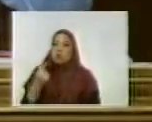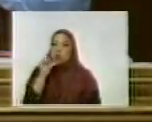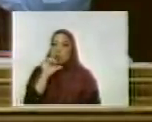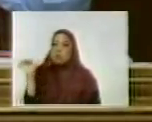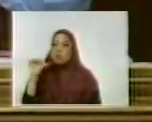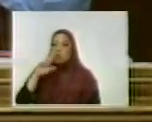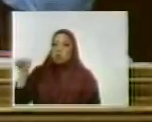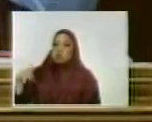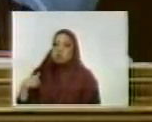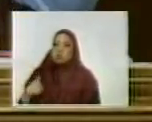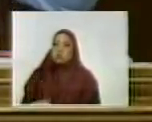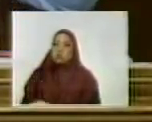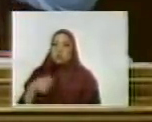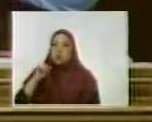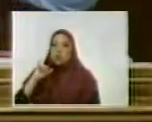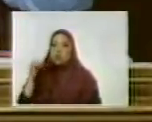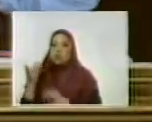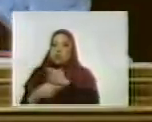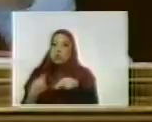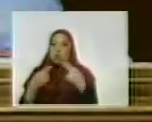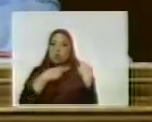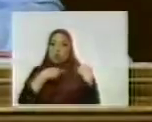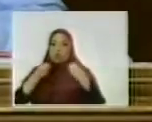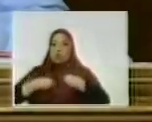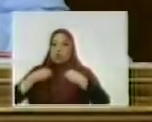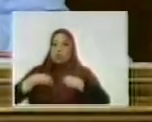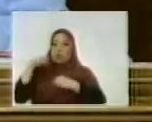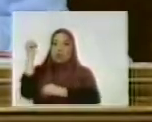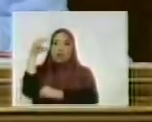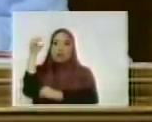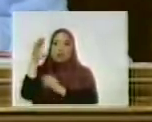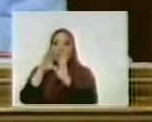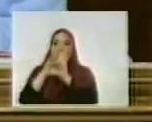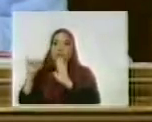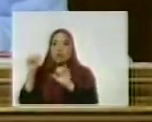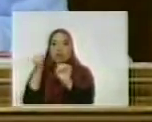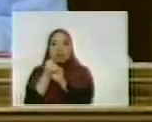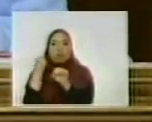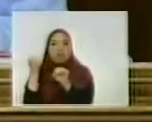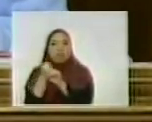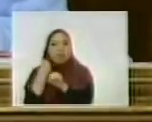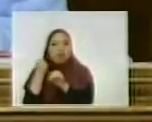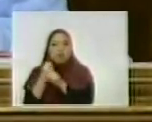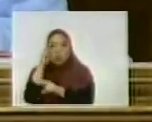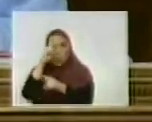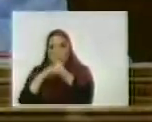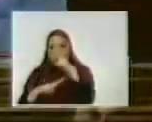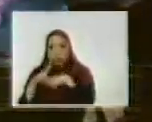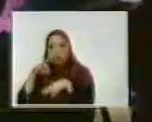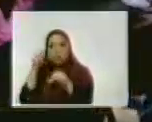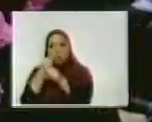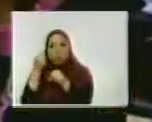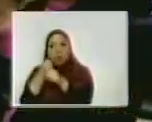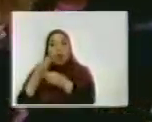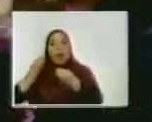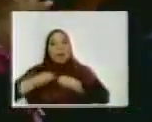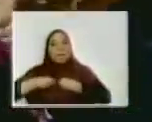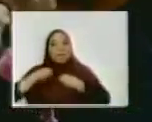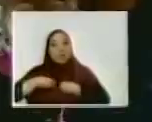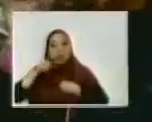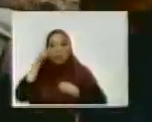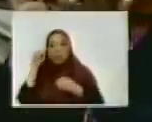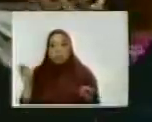traigamos nosotros a alguien para reconocerlo en vida en esta Asamblea Nacional Constituyente, las labores y el trabajo que haya hecho por la patria de manera